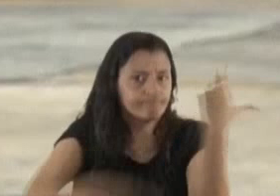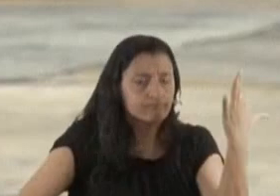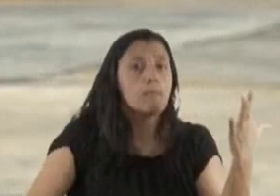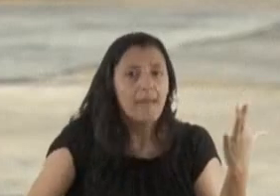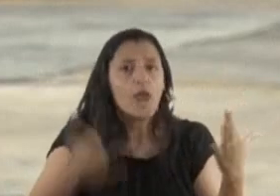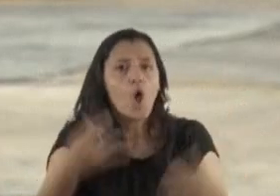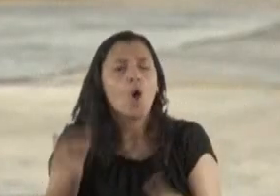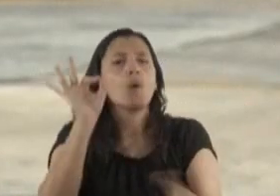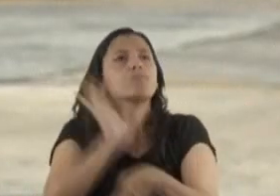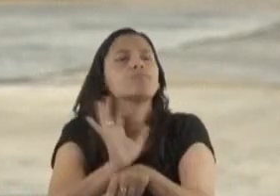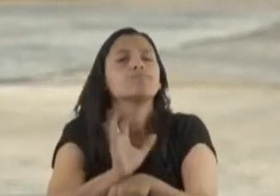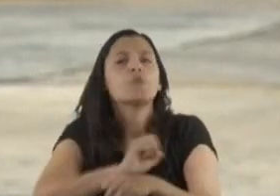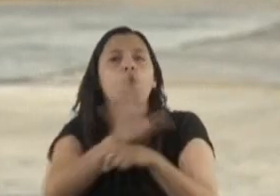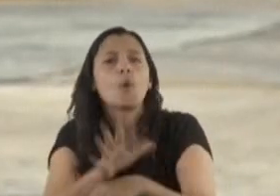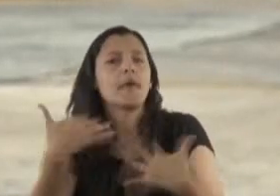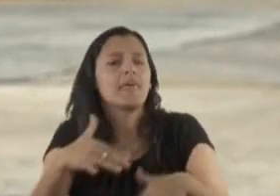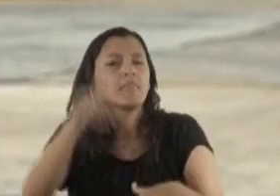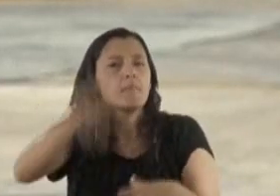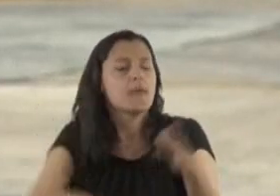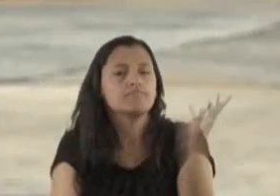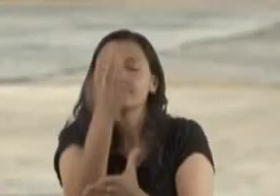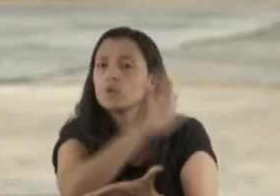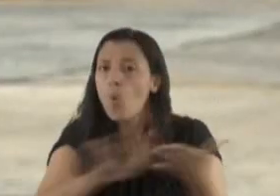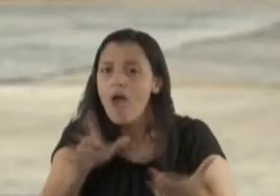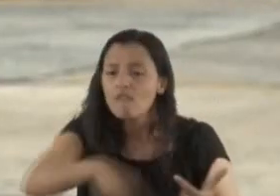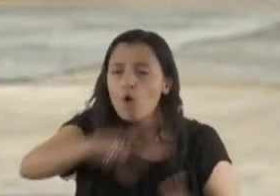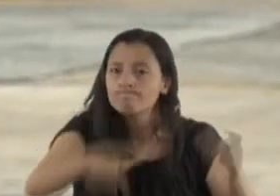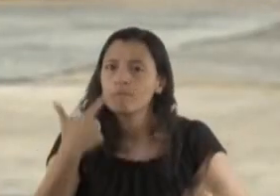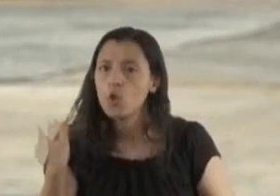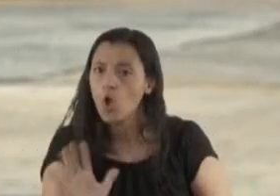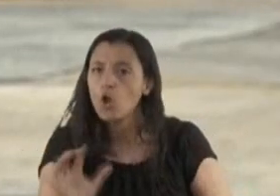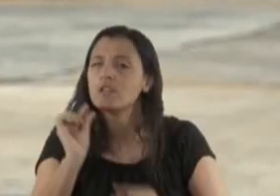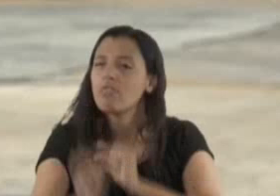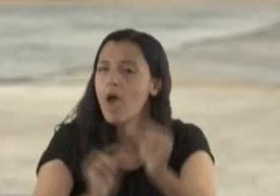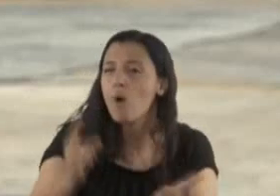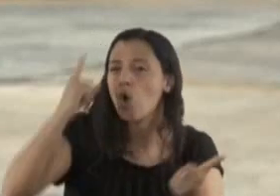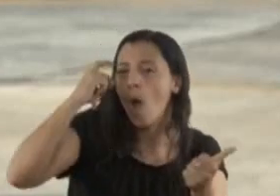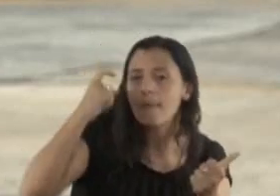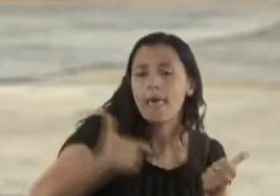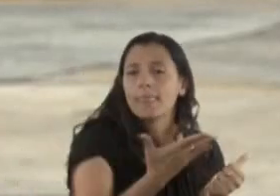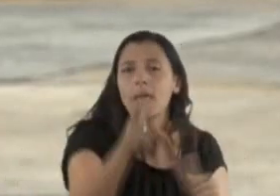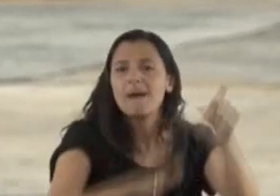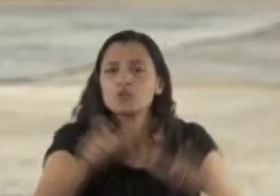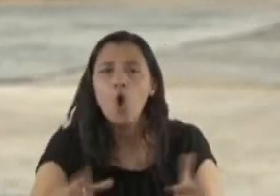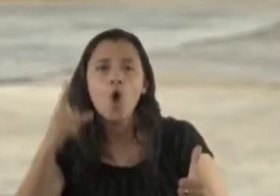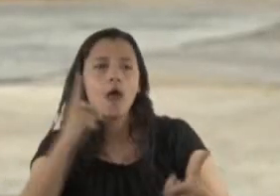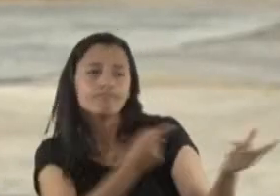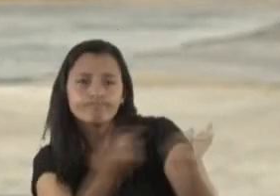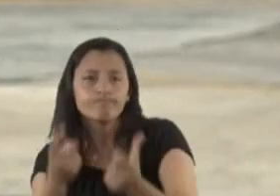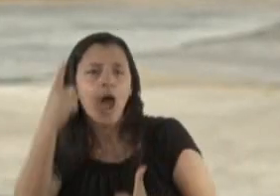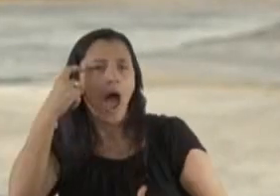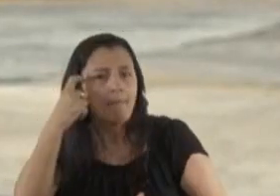se va viendo en tiempo real eso lo fue aprendiendo la sociedad y los medios y